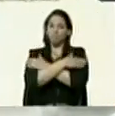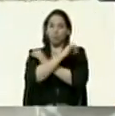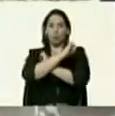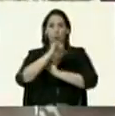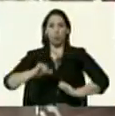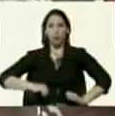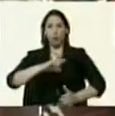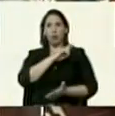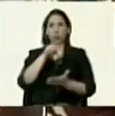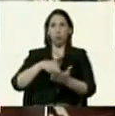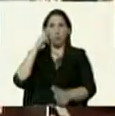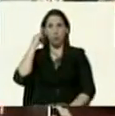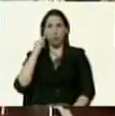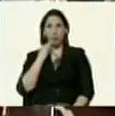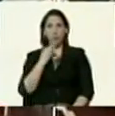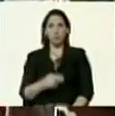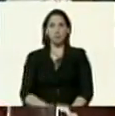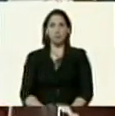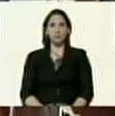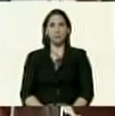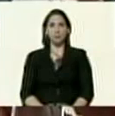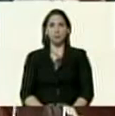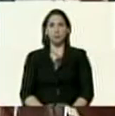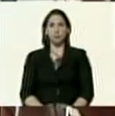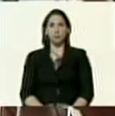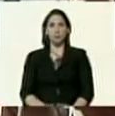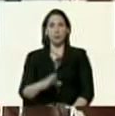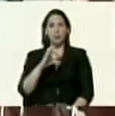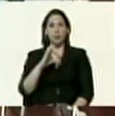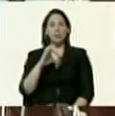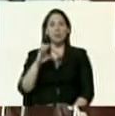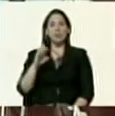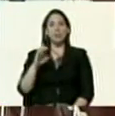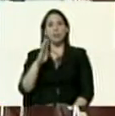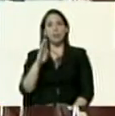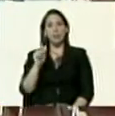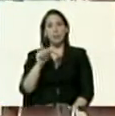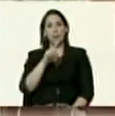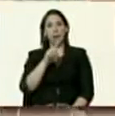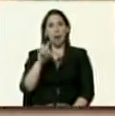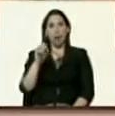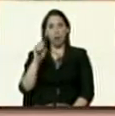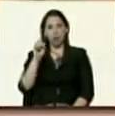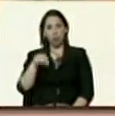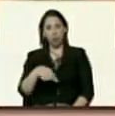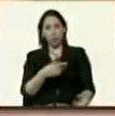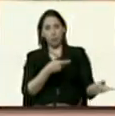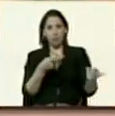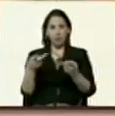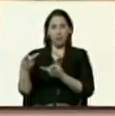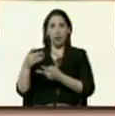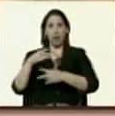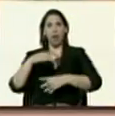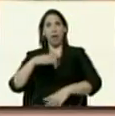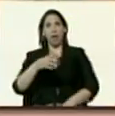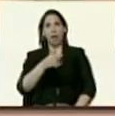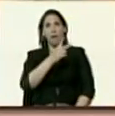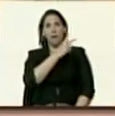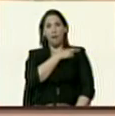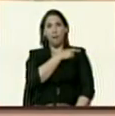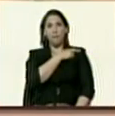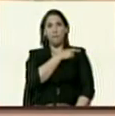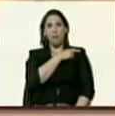Nacional Bolivariana, Remigio Ceballos. También está invitado el jefe del SEBIN, general en